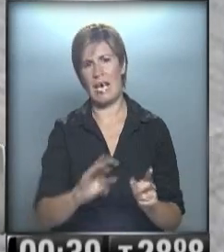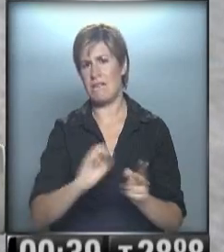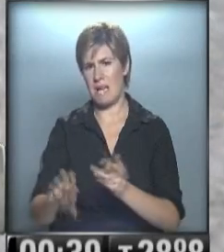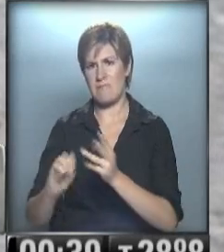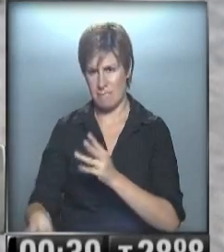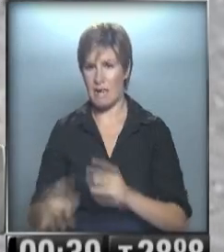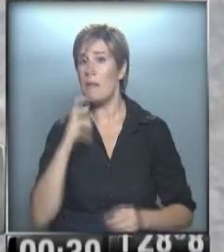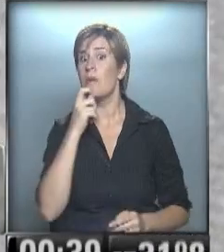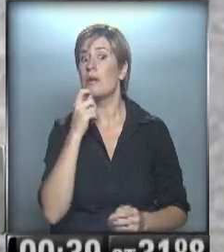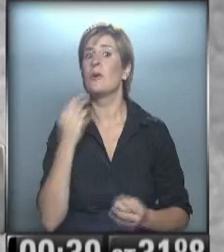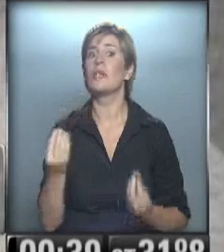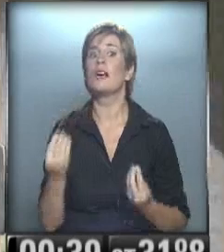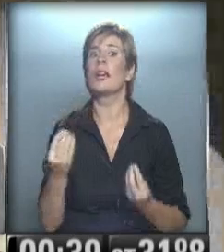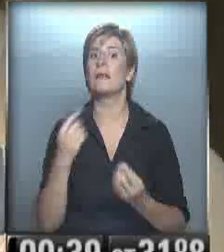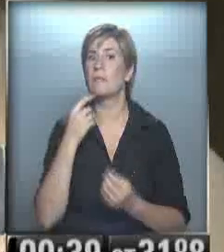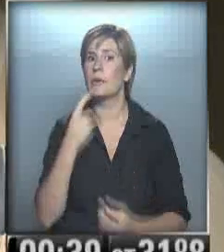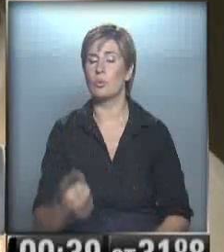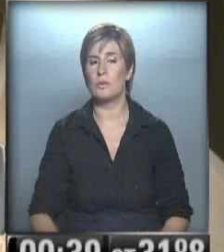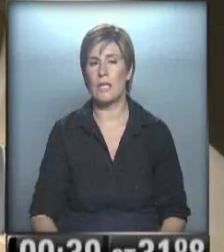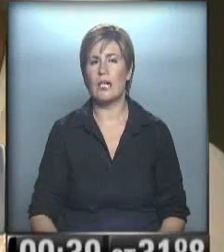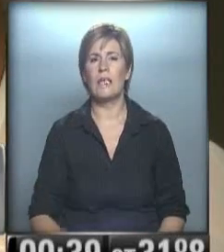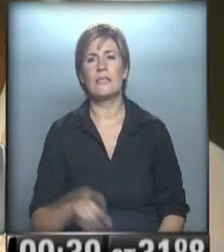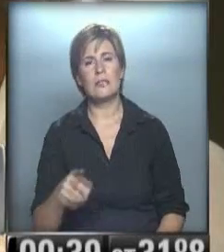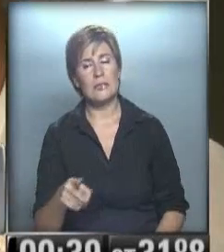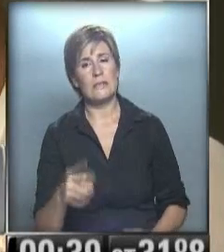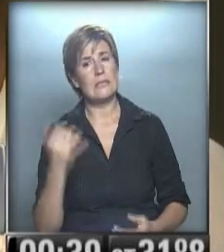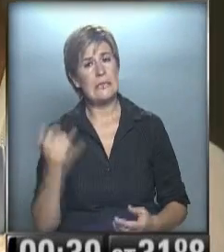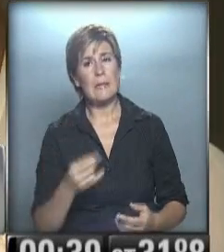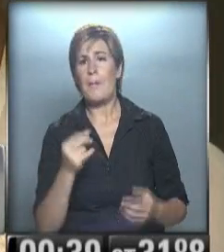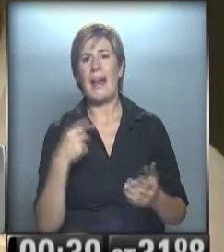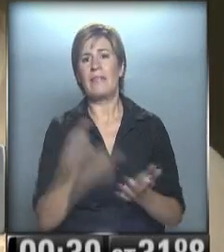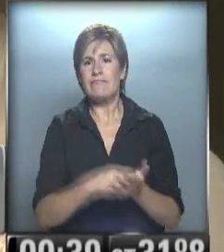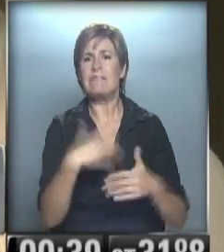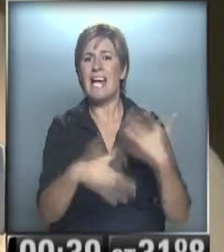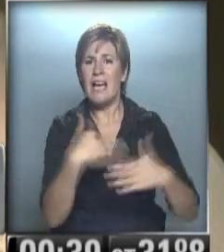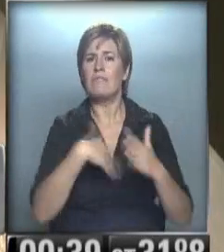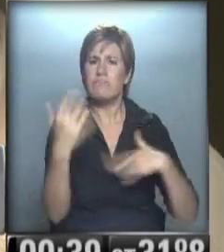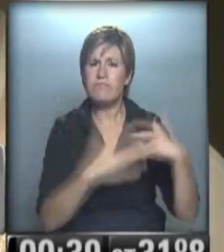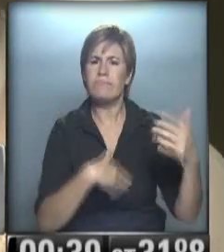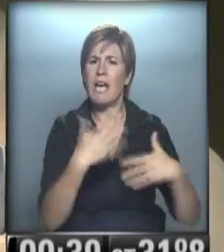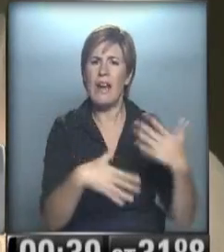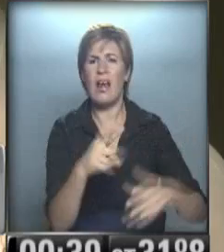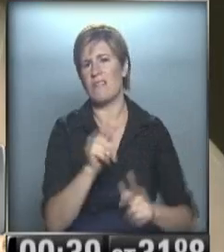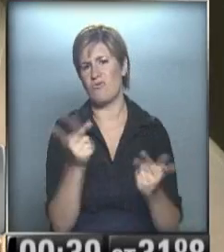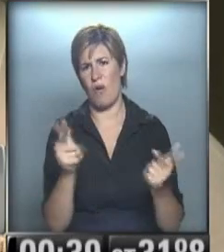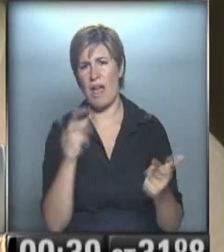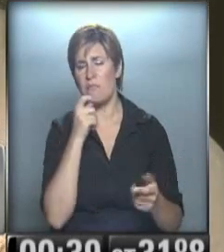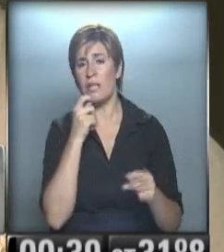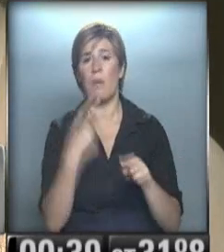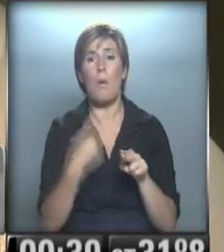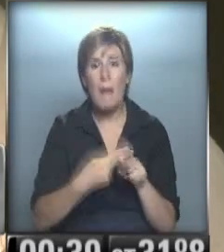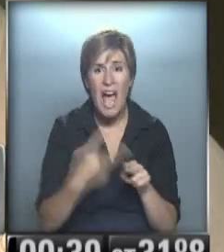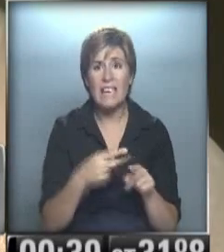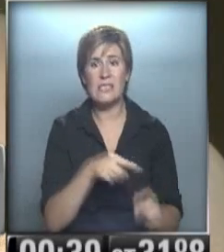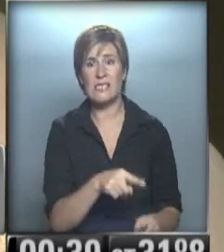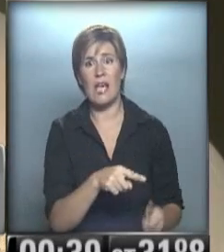las colonias? Bueno, la verdad que una falta total de inversión en infraestructura deportiva, tanto en los parques